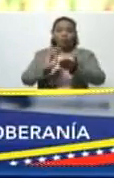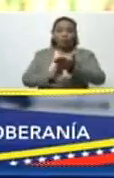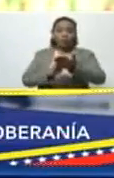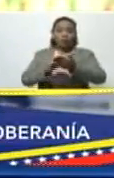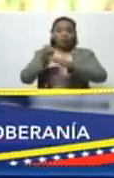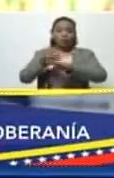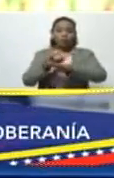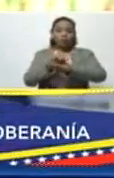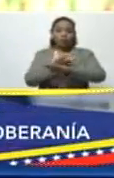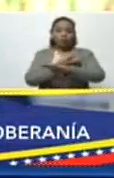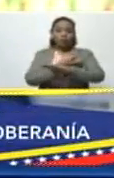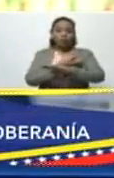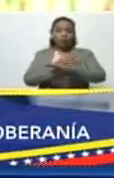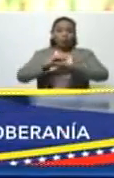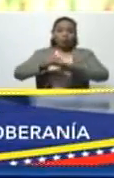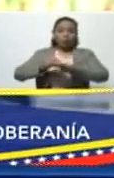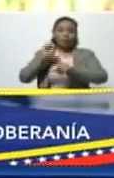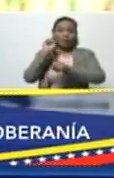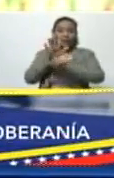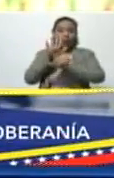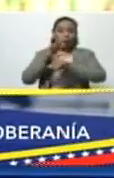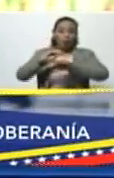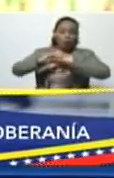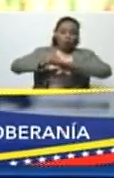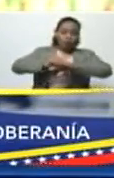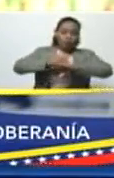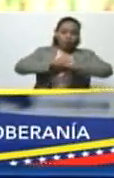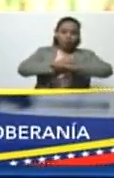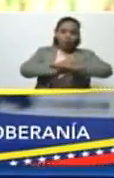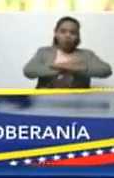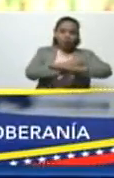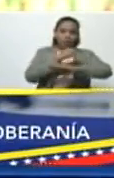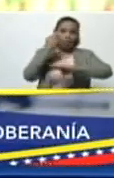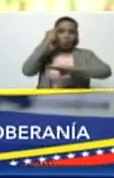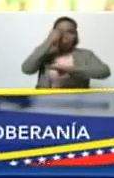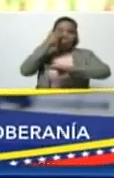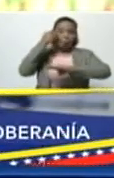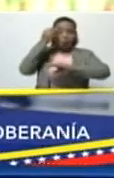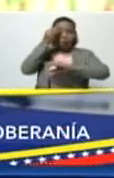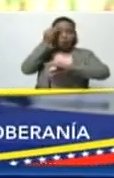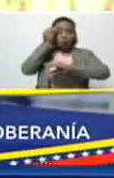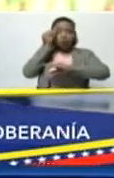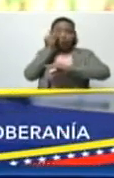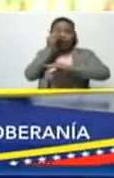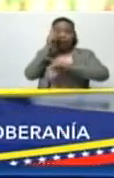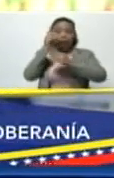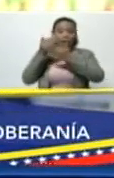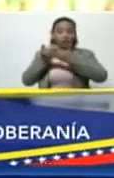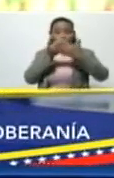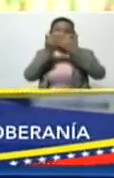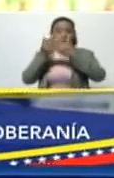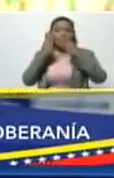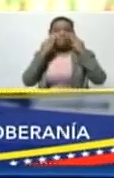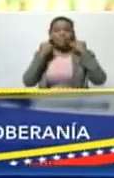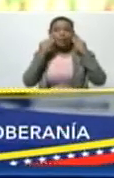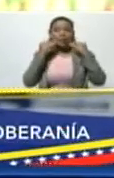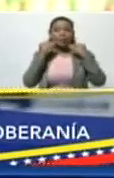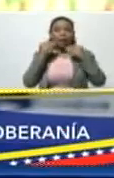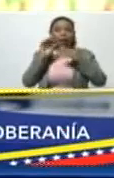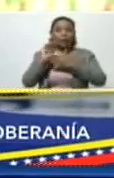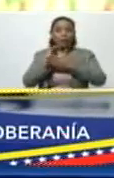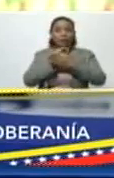células limbales autólogas para regeneración de córnea en un estudio clínico experimental para la extracción